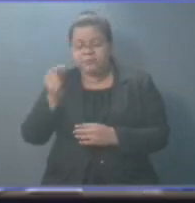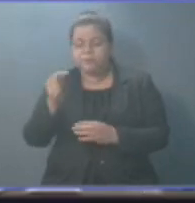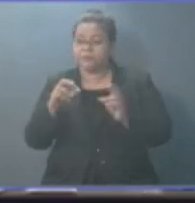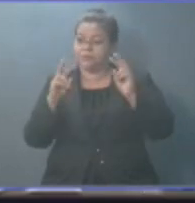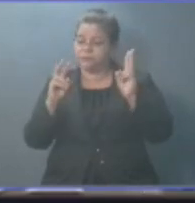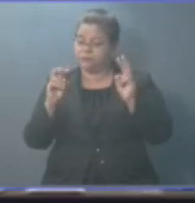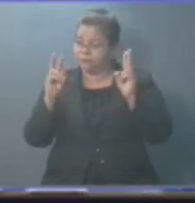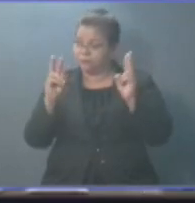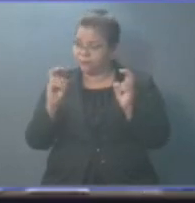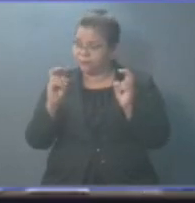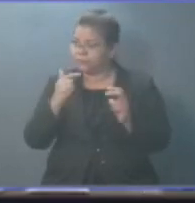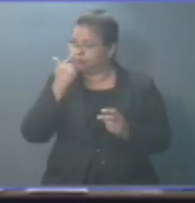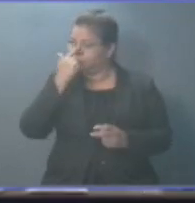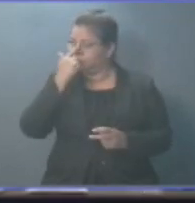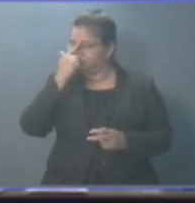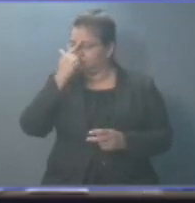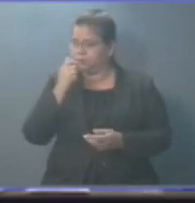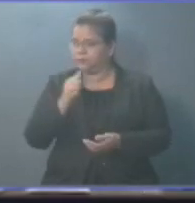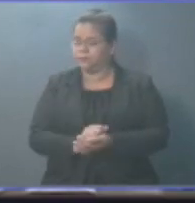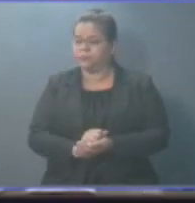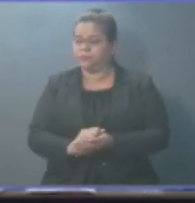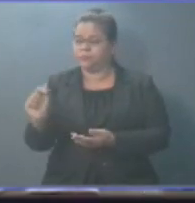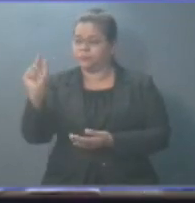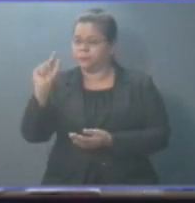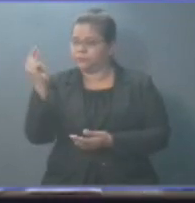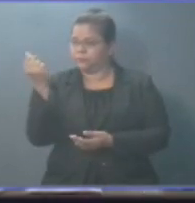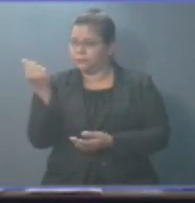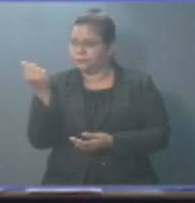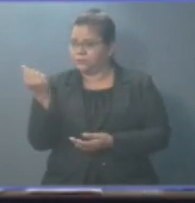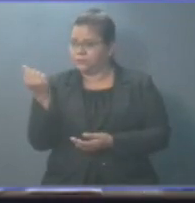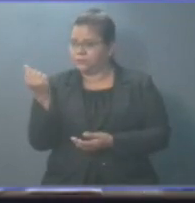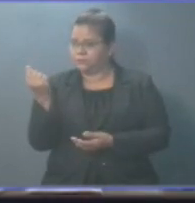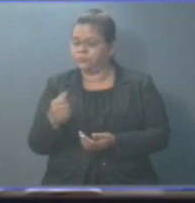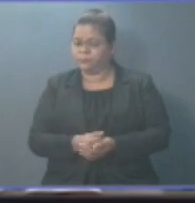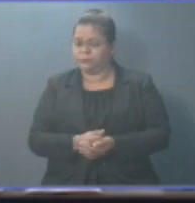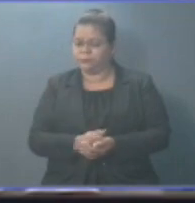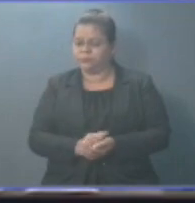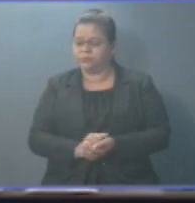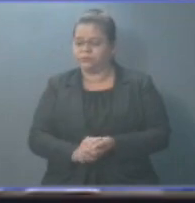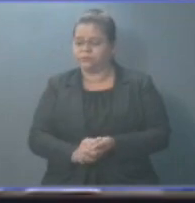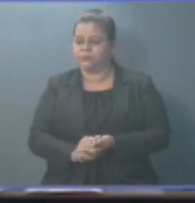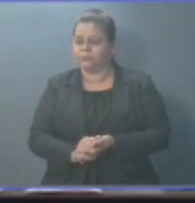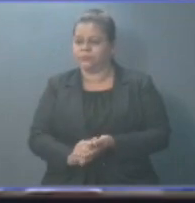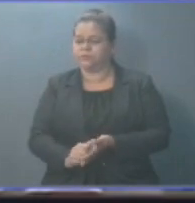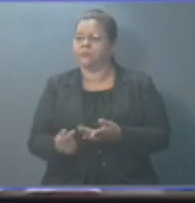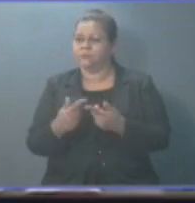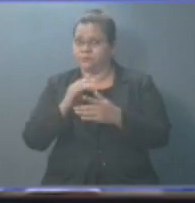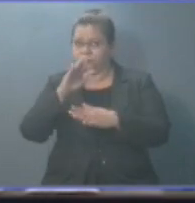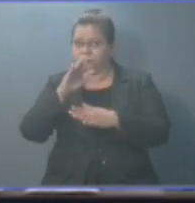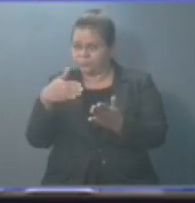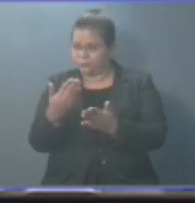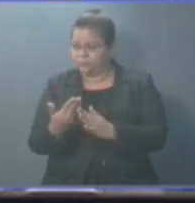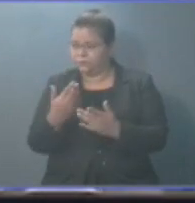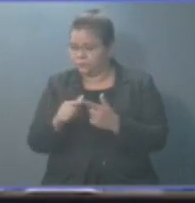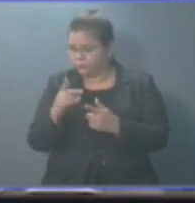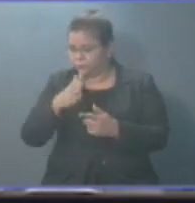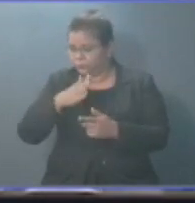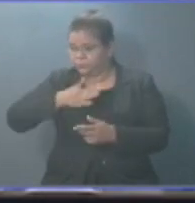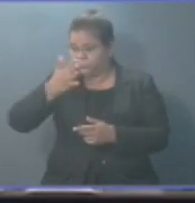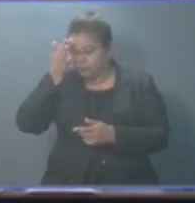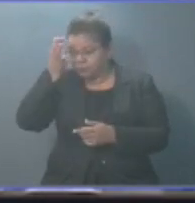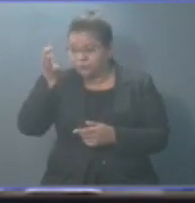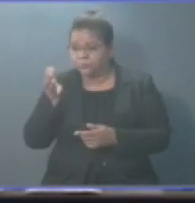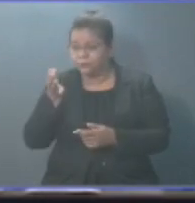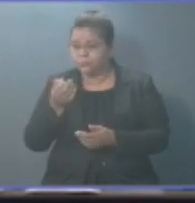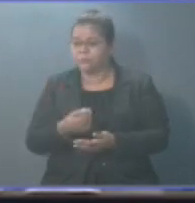tema de un préstamo que no está enfocado al tema de la salud. Porque me parece que mis colegas no